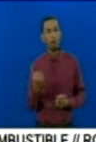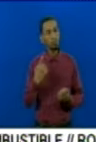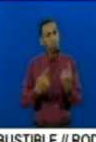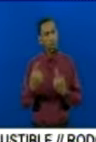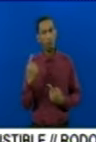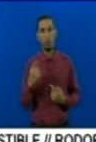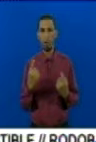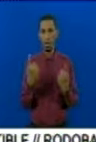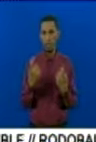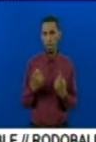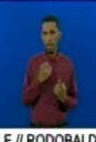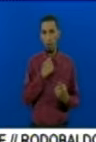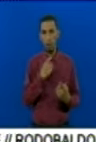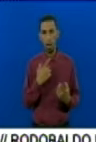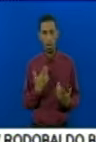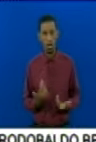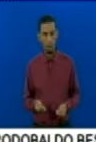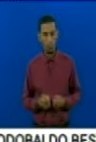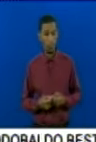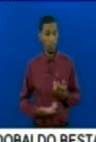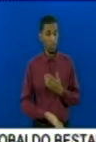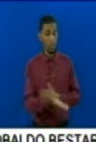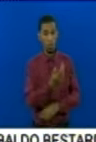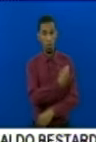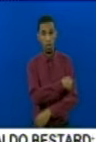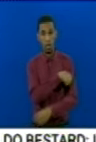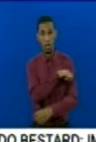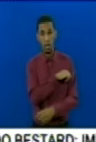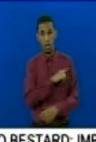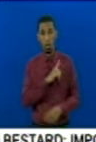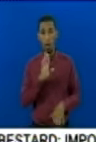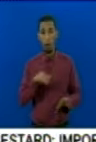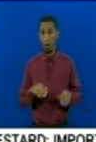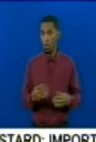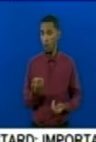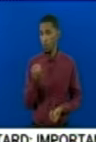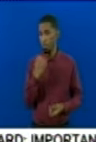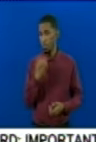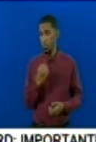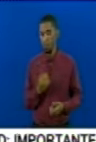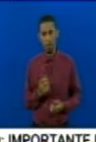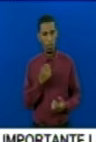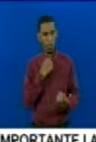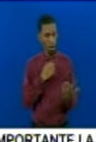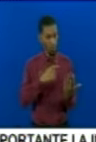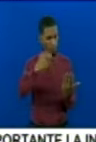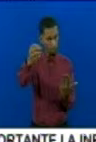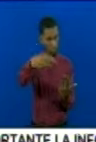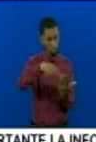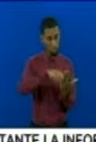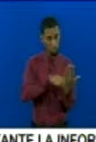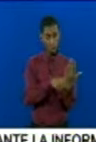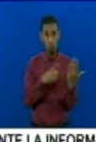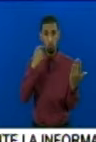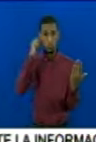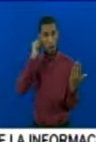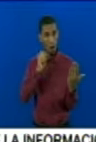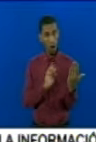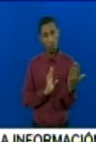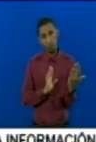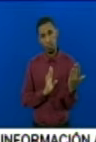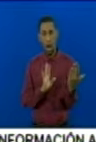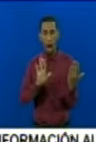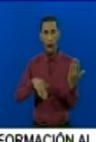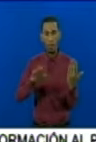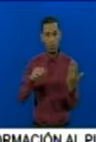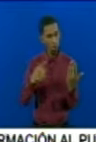la población, teniendo en cuenta la cobertura que se tiene de muchos de estos productos. Me escribe una televidente, específicamente, quizás no es un caso general,